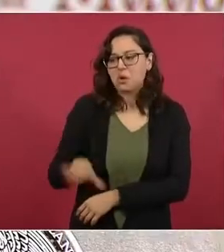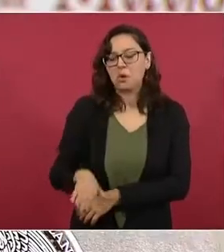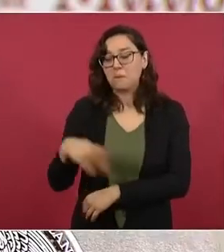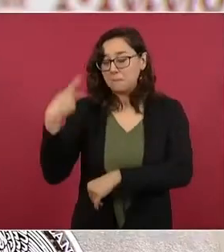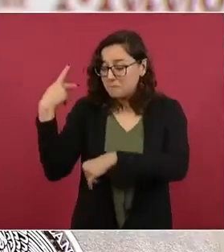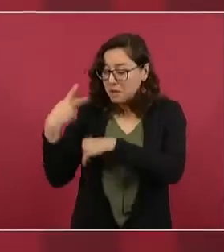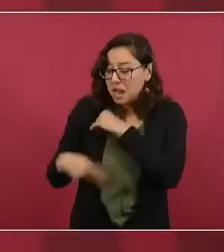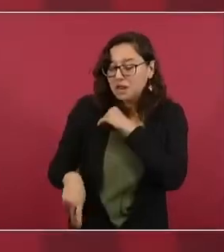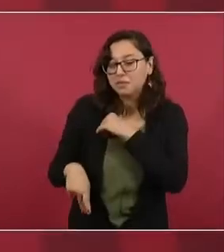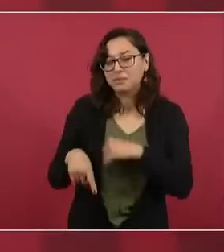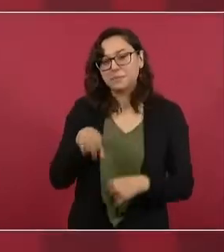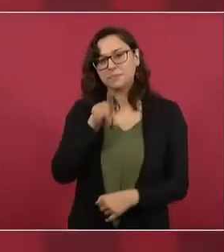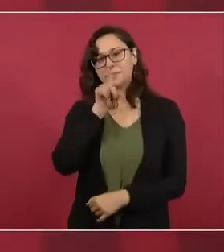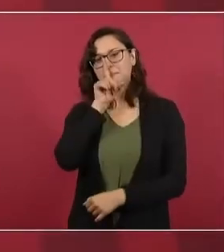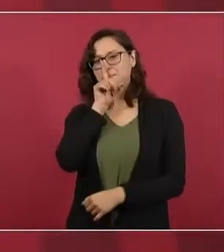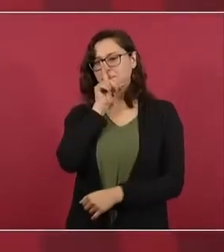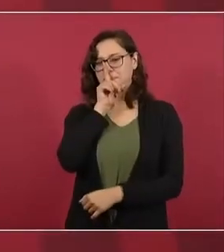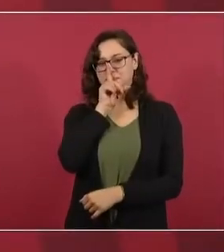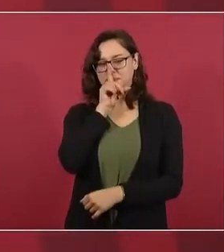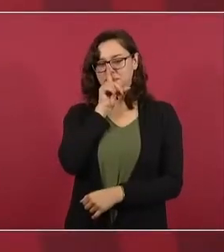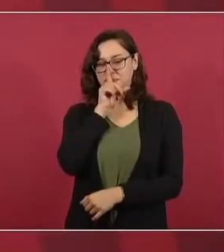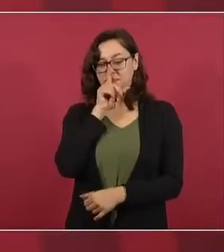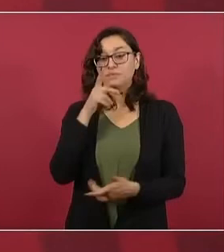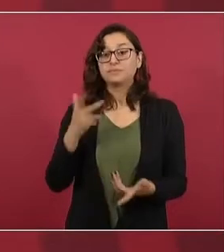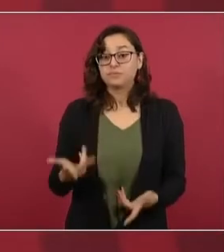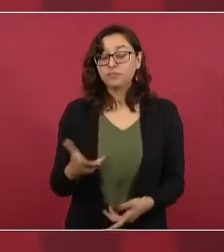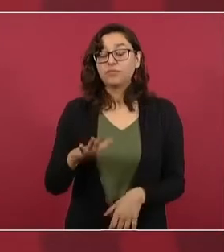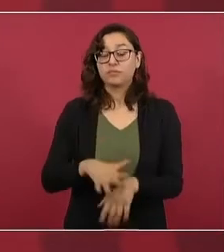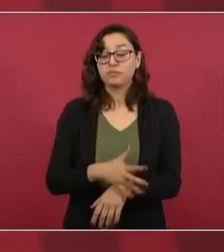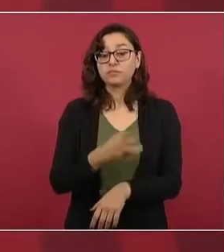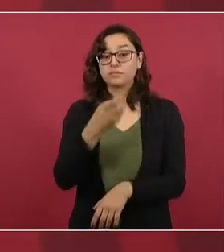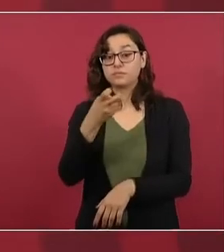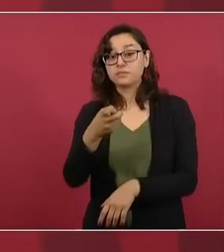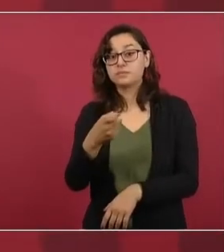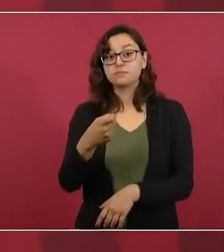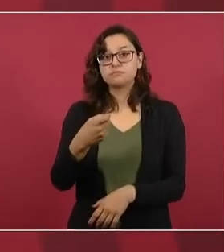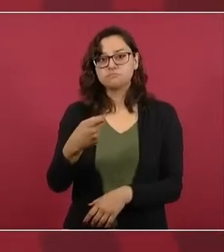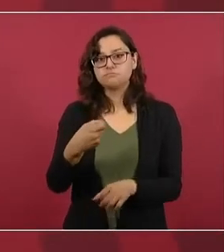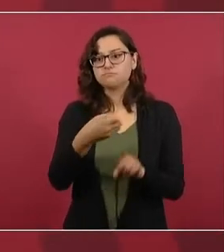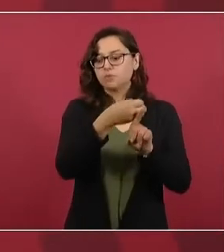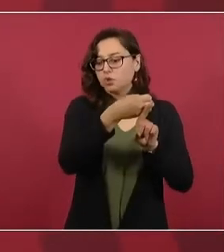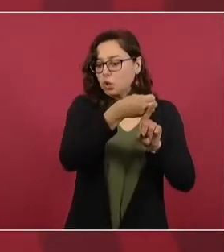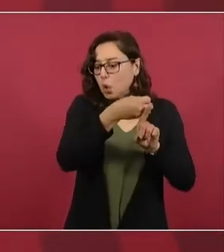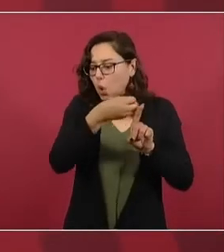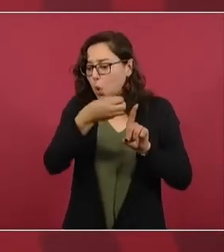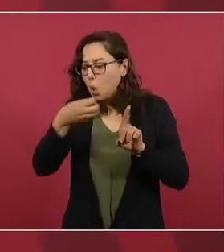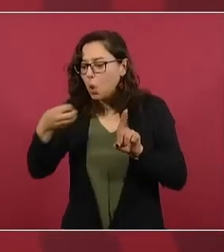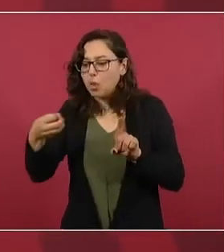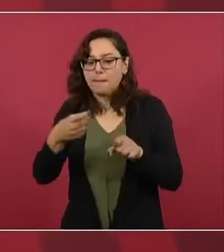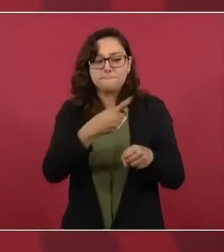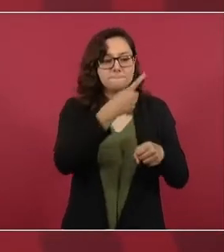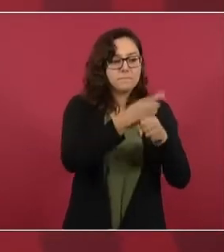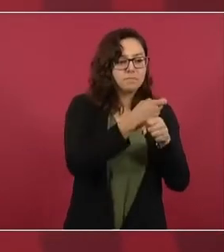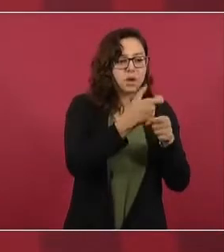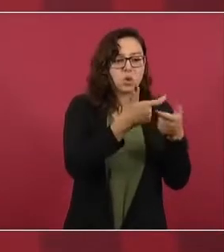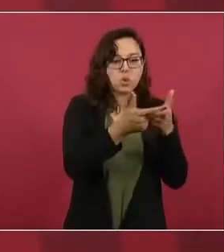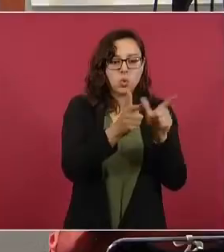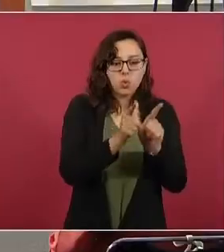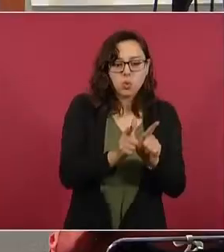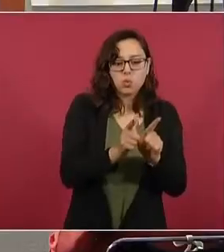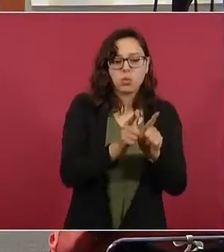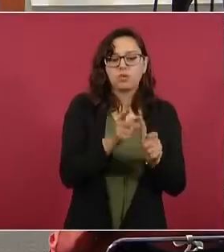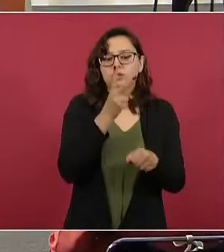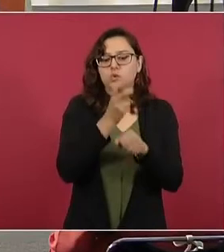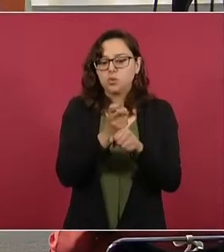Entonces, manteniendo esa congruencia, esa consistencia, hemos ido ampliando la vacunación, primero con